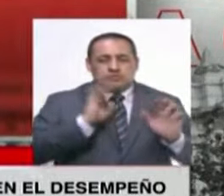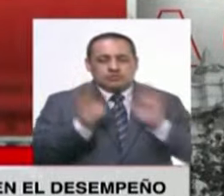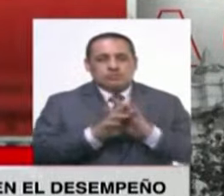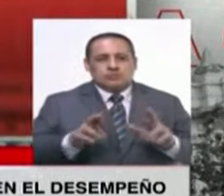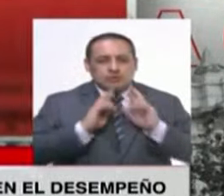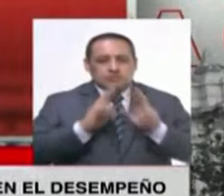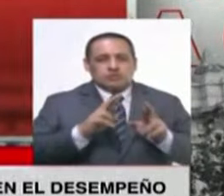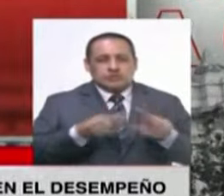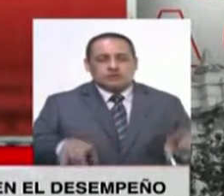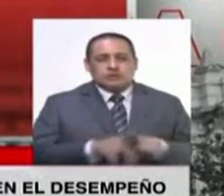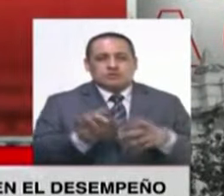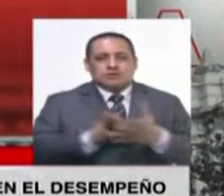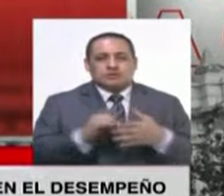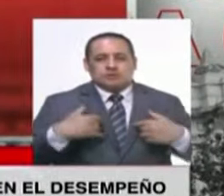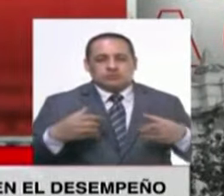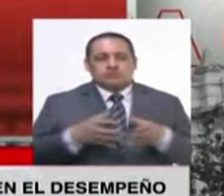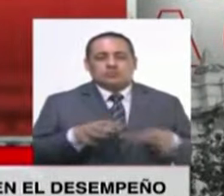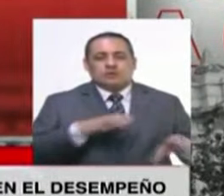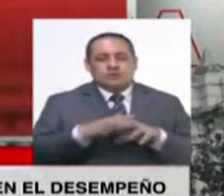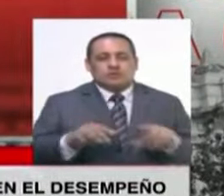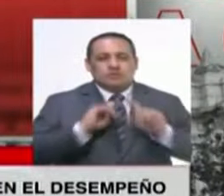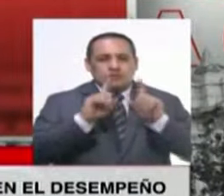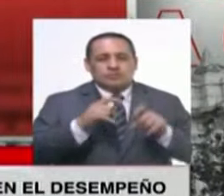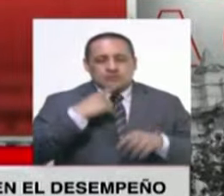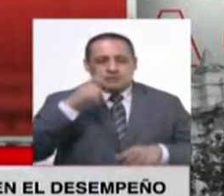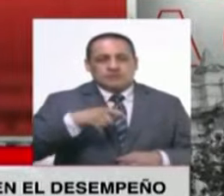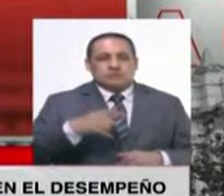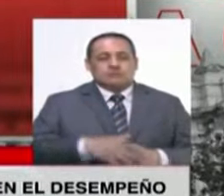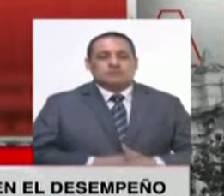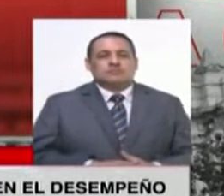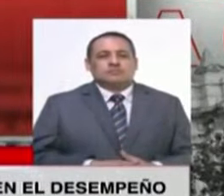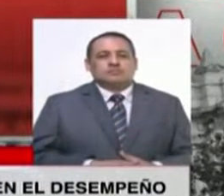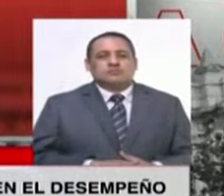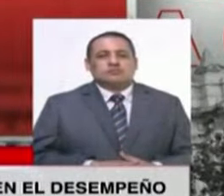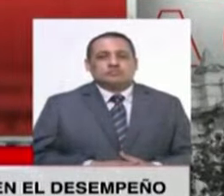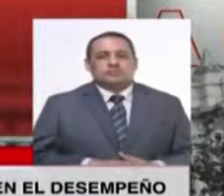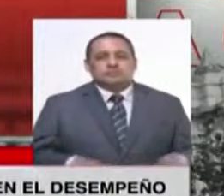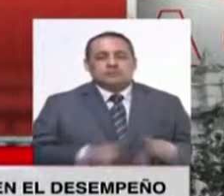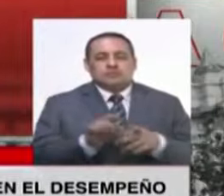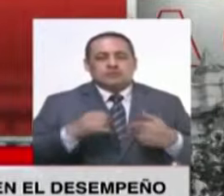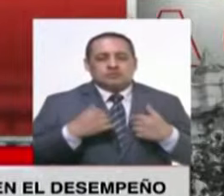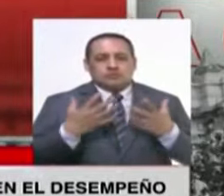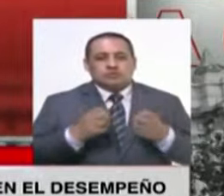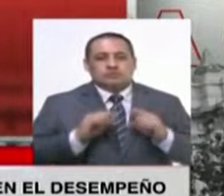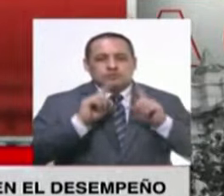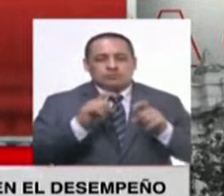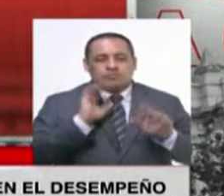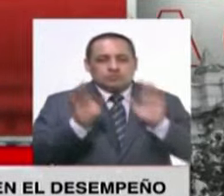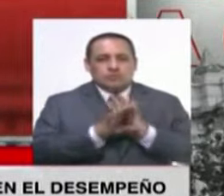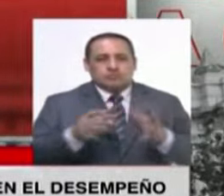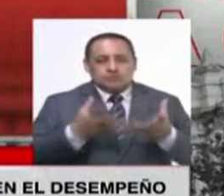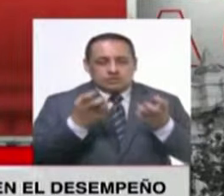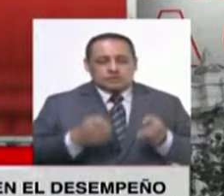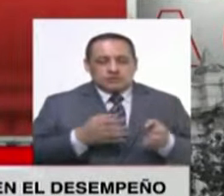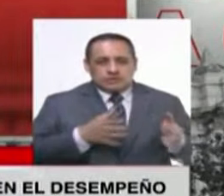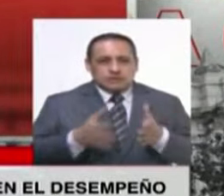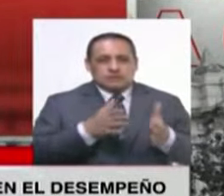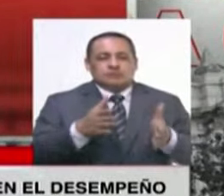responder si es que nosotros hagamos las preguntas correspondientes. Y quiero hacer la pregunta y yo quisiera en ese